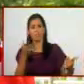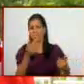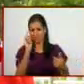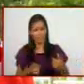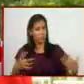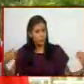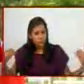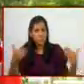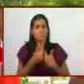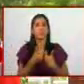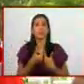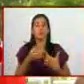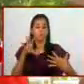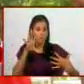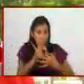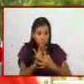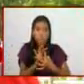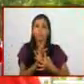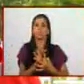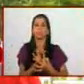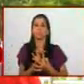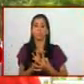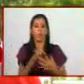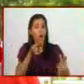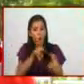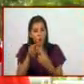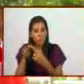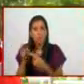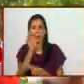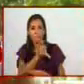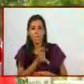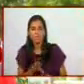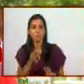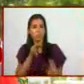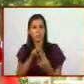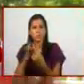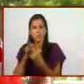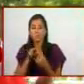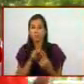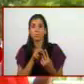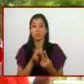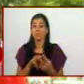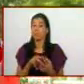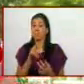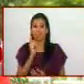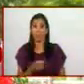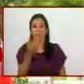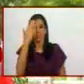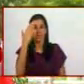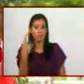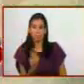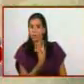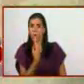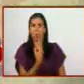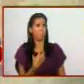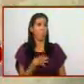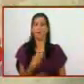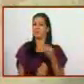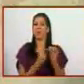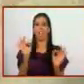colonial. Tenemos que aprender otra vez a conocernos y a saber que solos no hacemos nada.